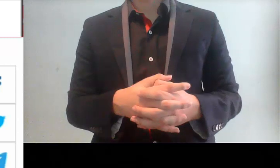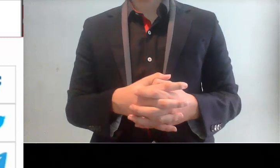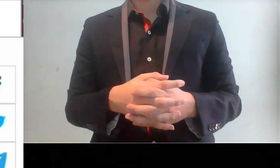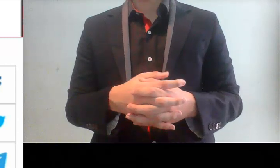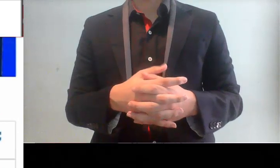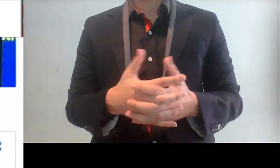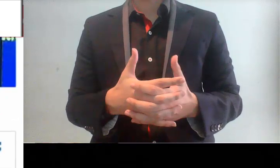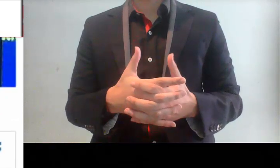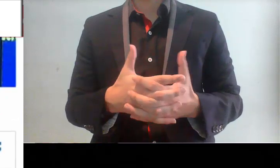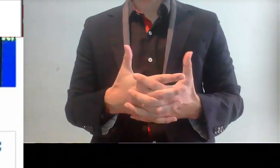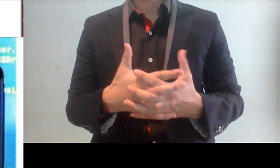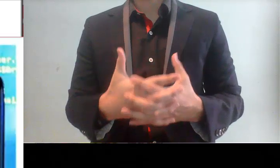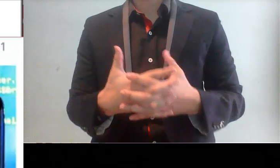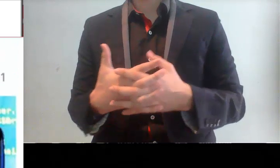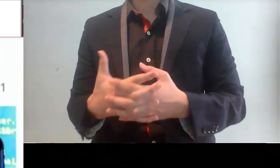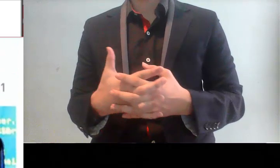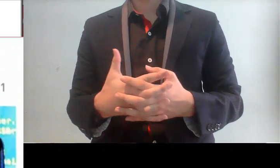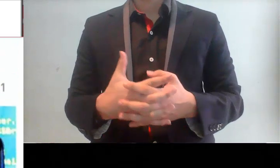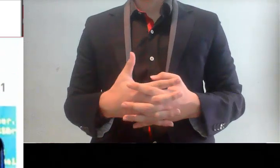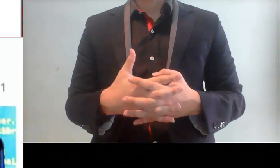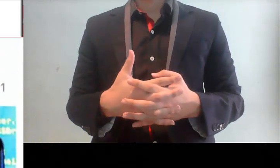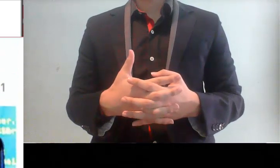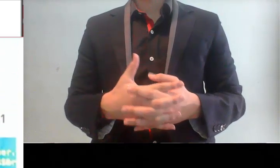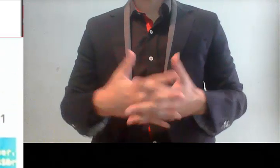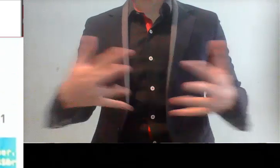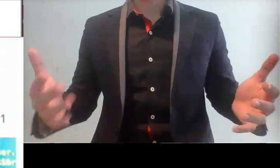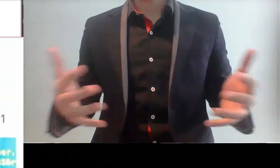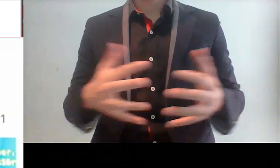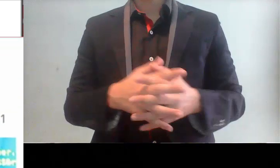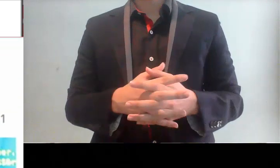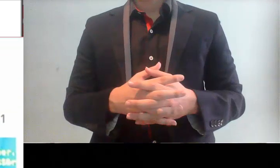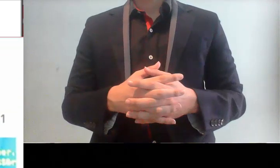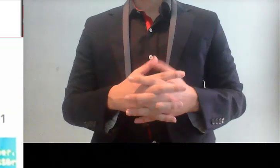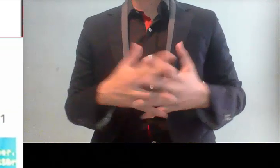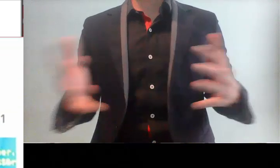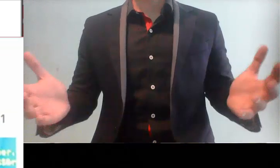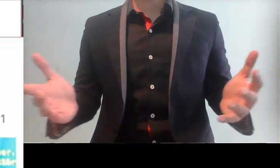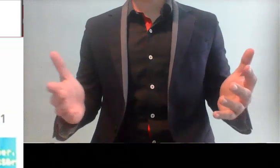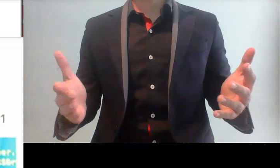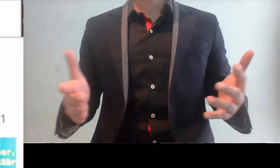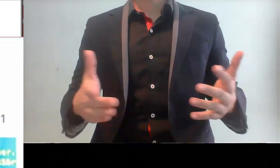Ahí es donde tenemos que preocupar. Y bueno, creo que realmente es todo lo que tenía que decir y nada, nos vemos pronto.